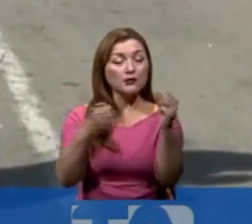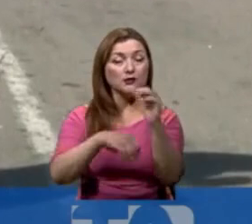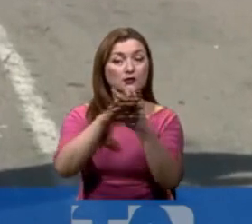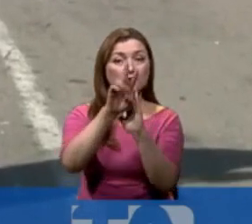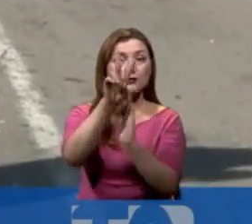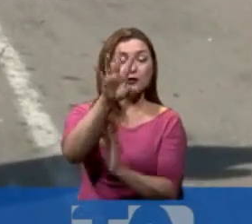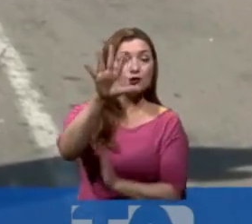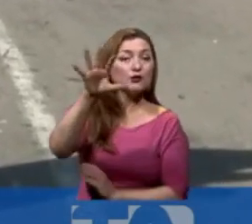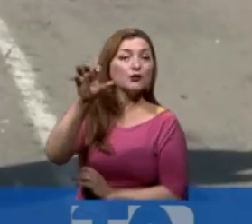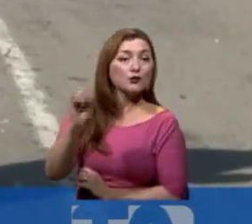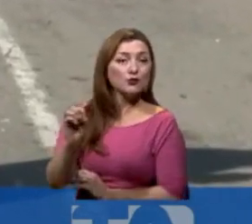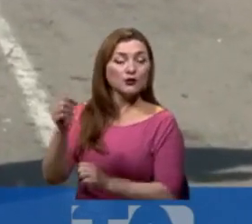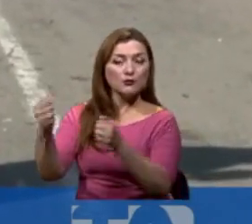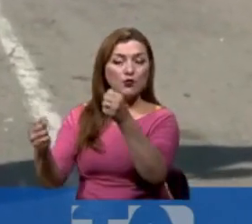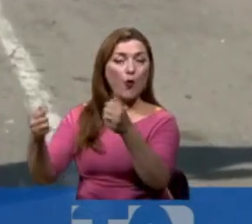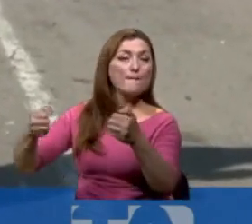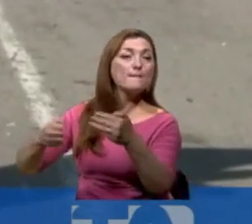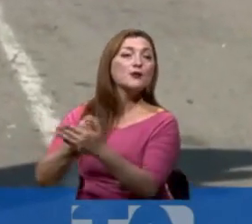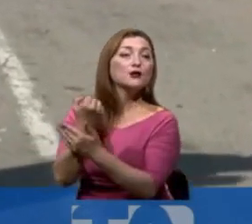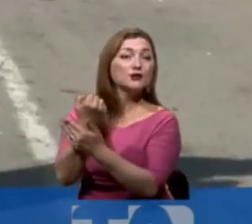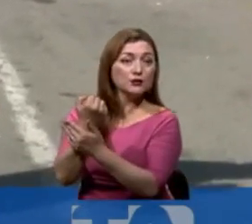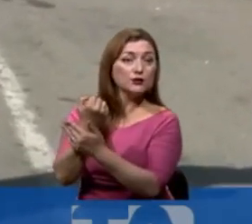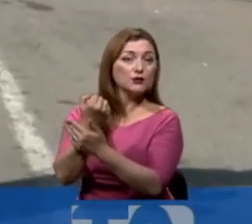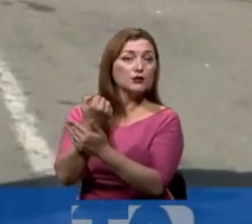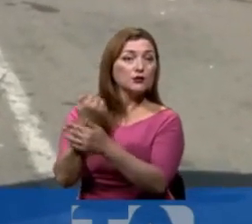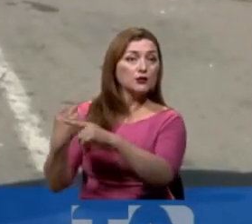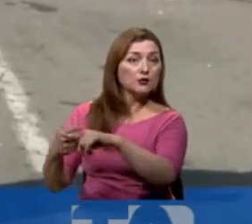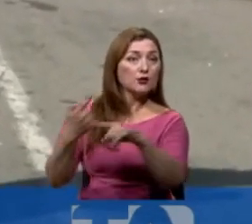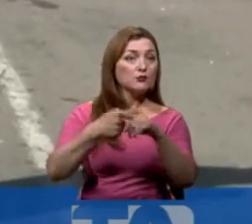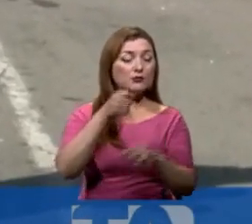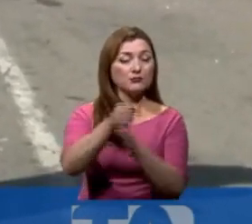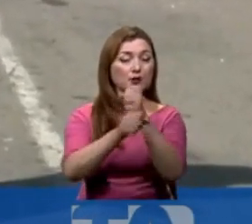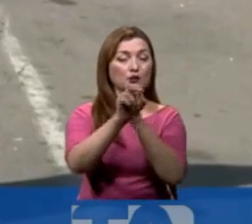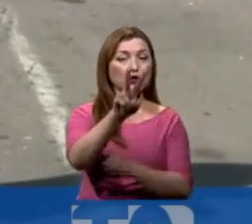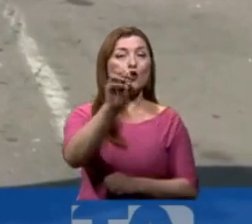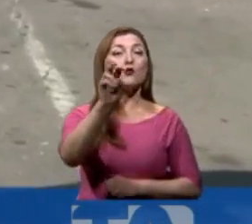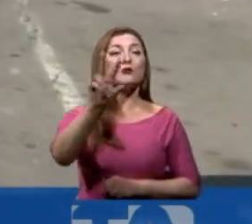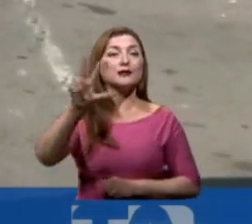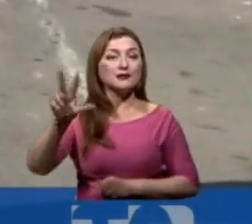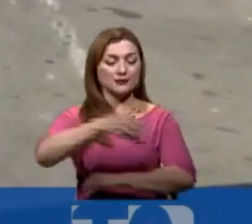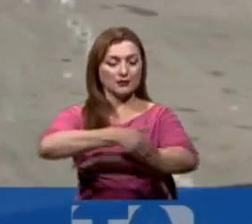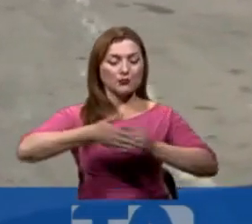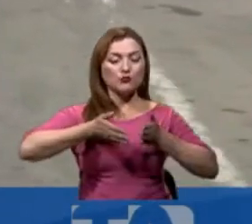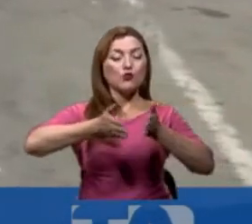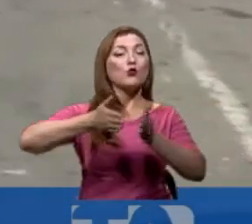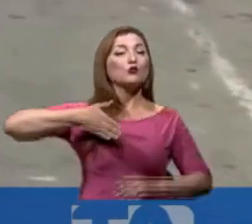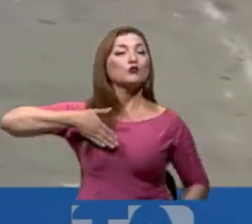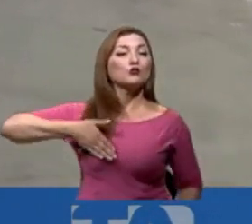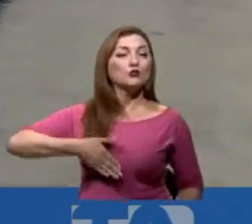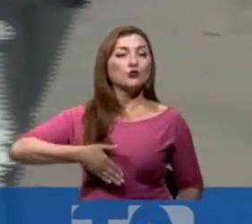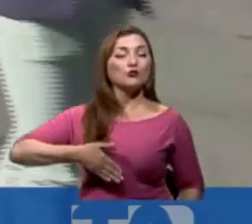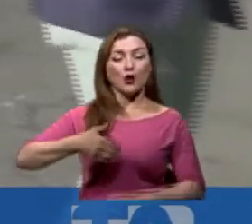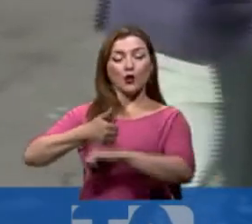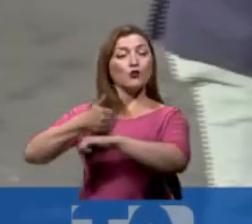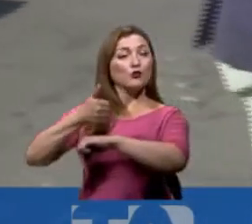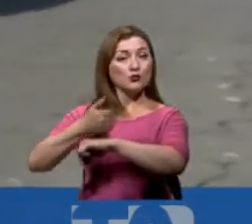de 250 accidentes de tránsito que se han registrado este año en la avenida Simón Bolívar, por lo cual